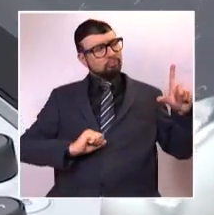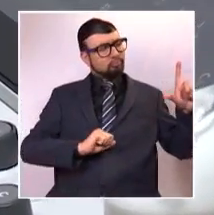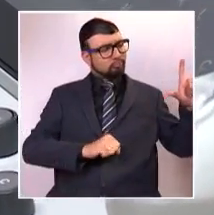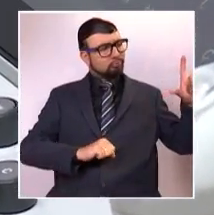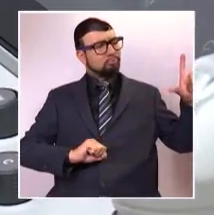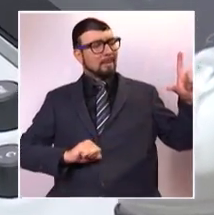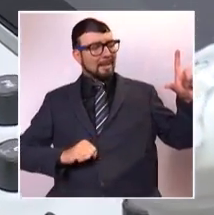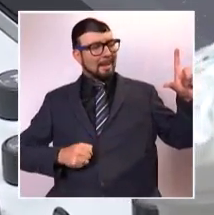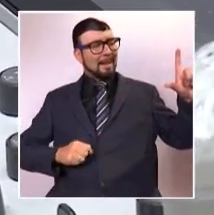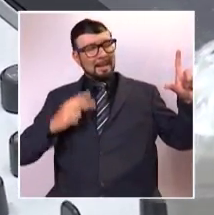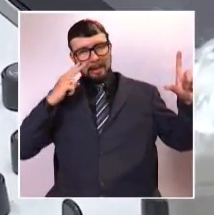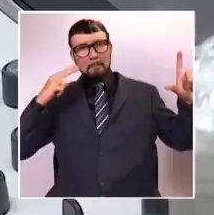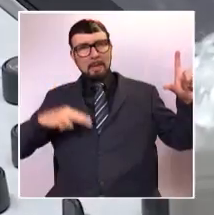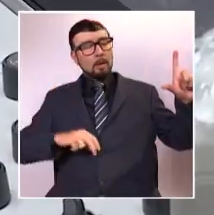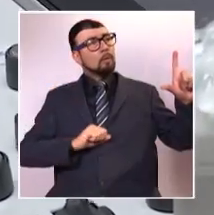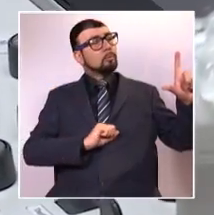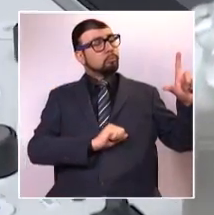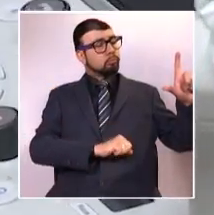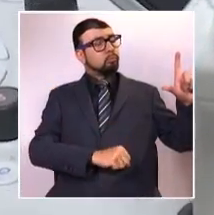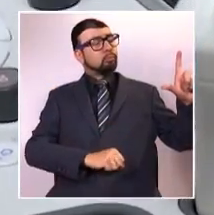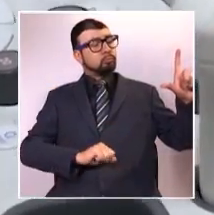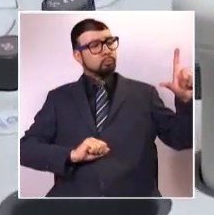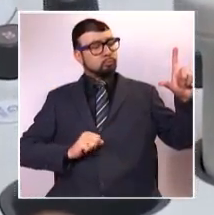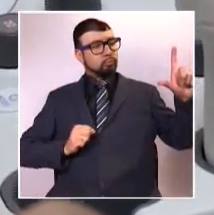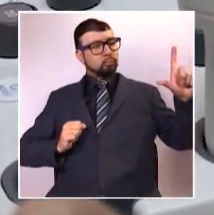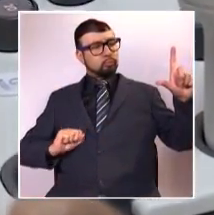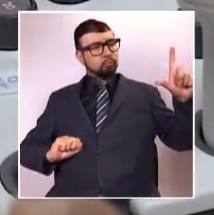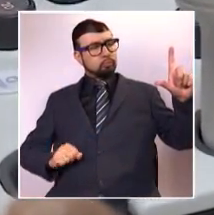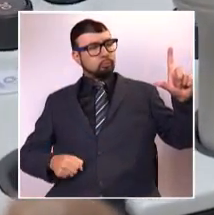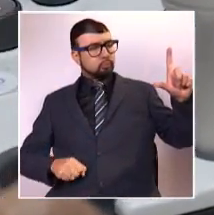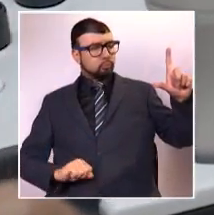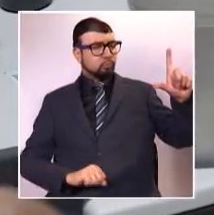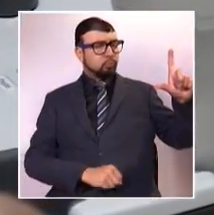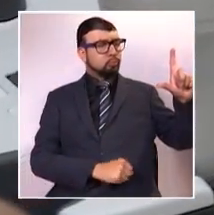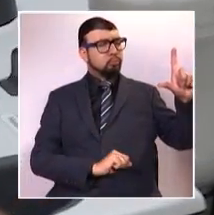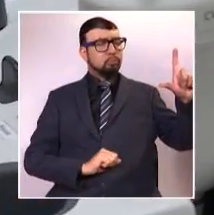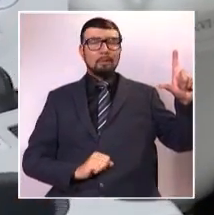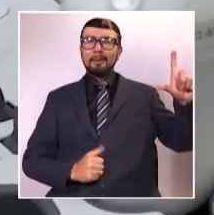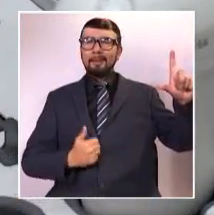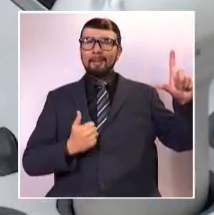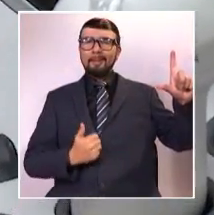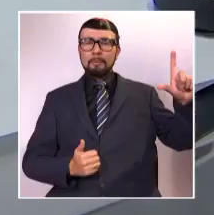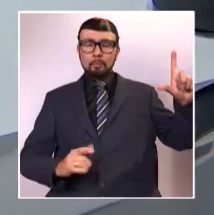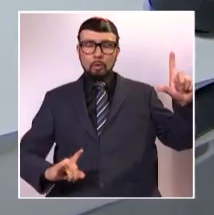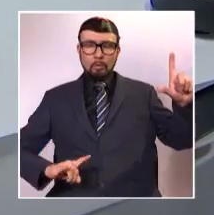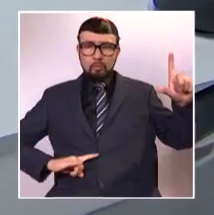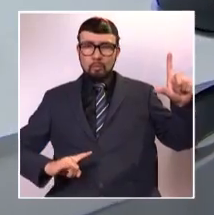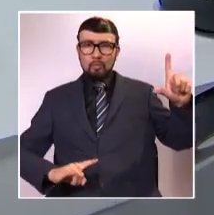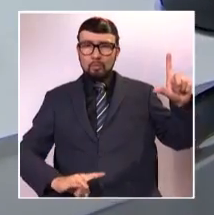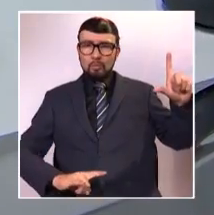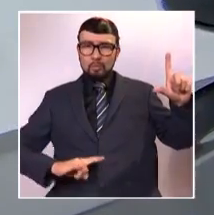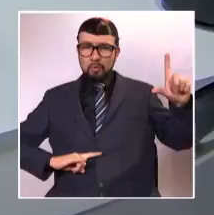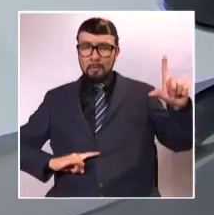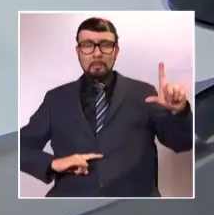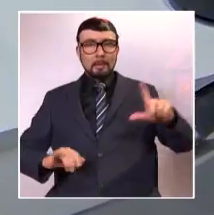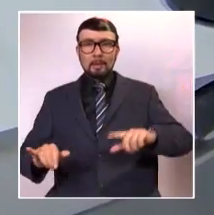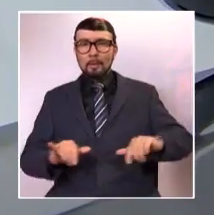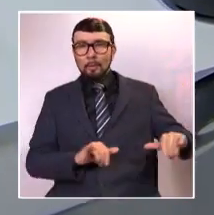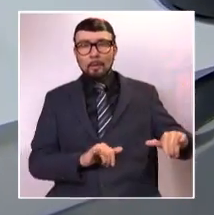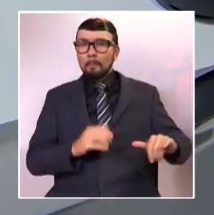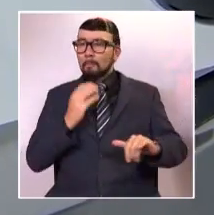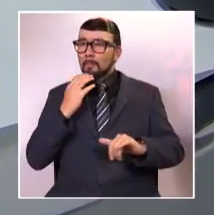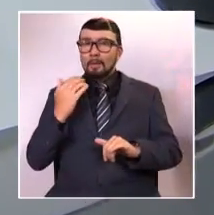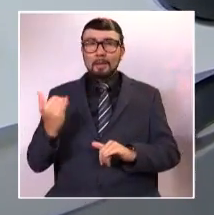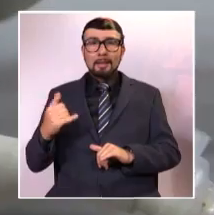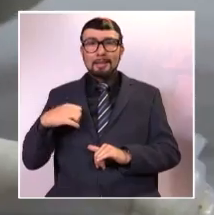uno va deslizando sobre el abdomen del paciente. Estas ondas de sonido viajan como el mismo efecto